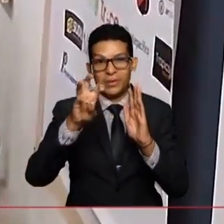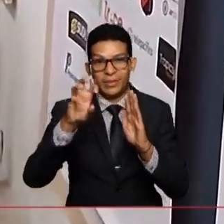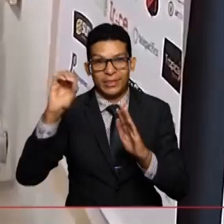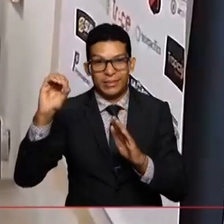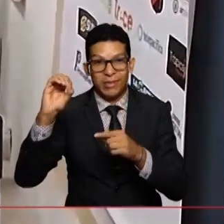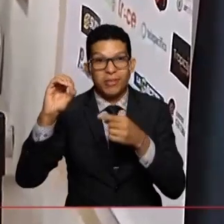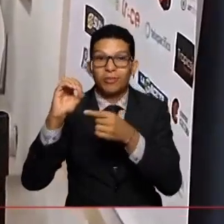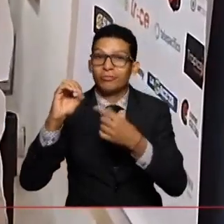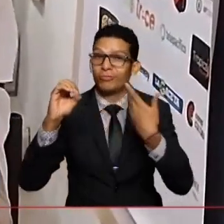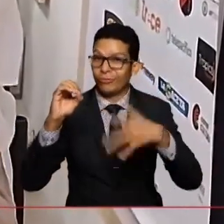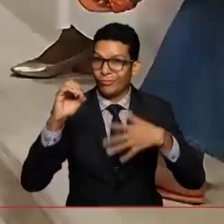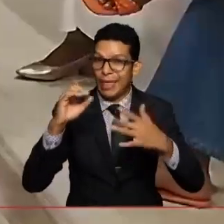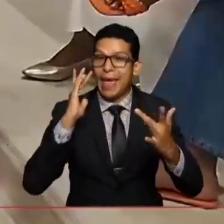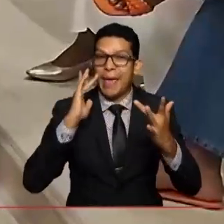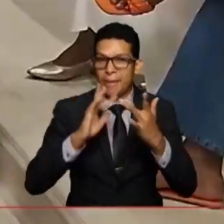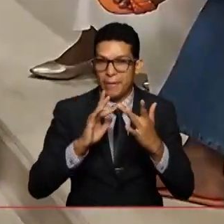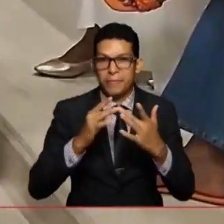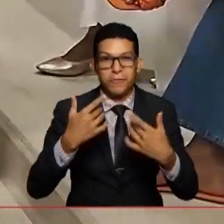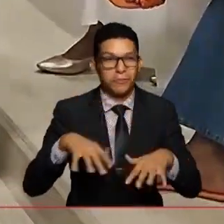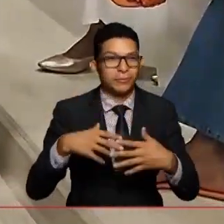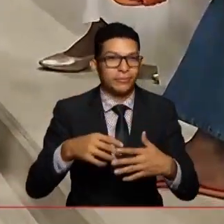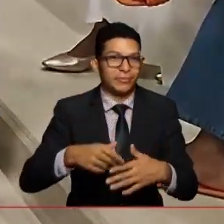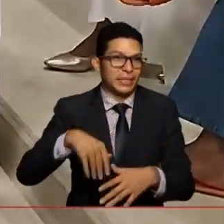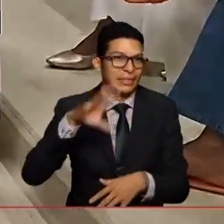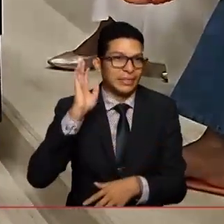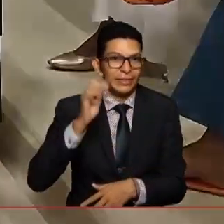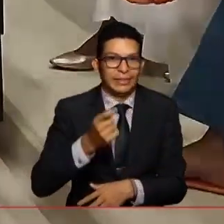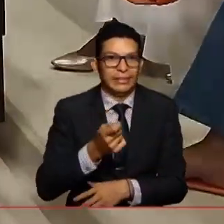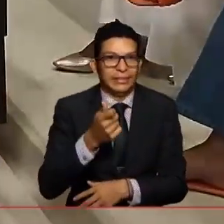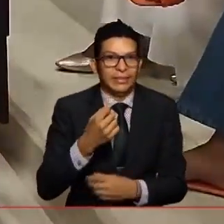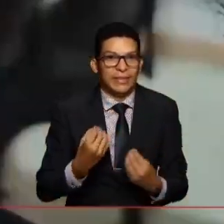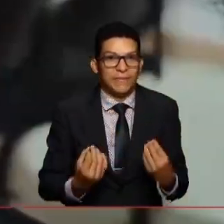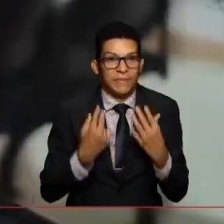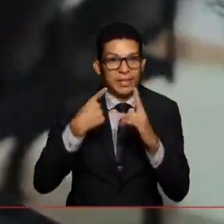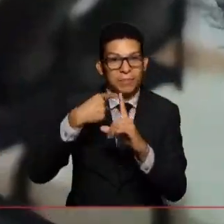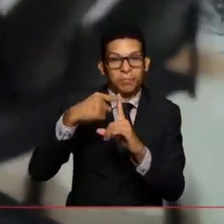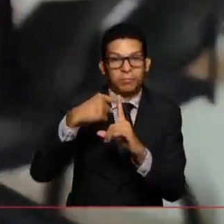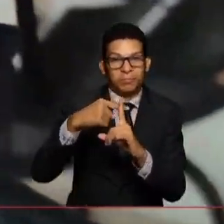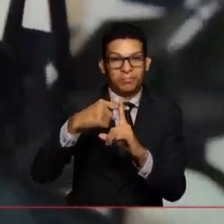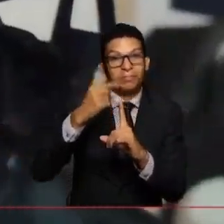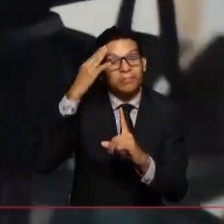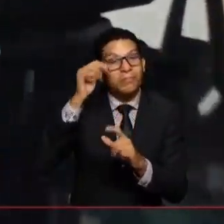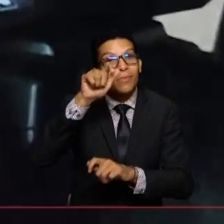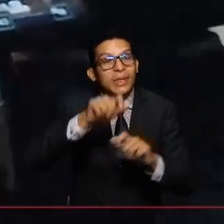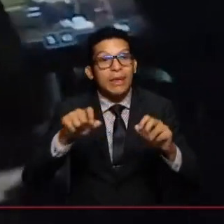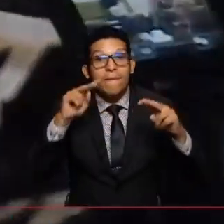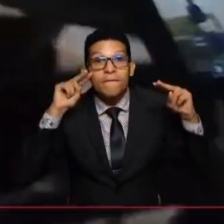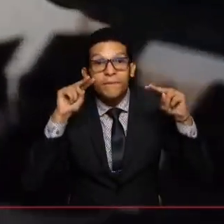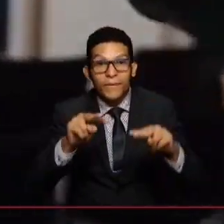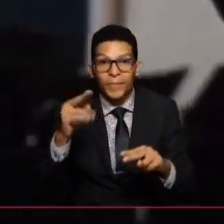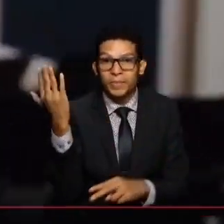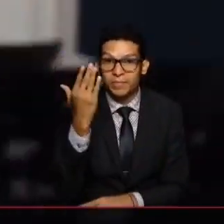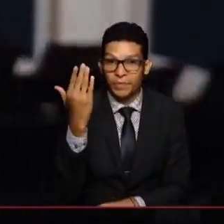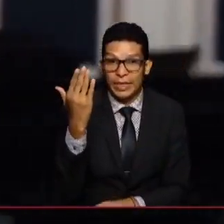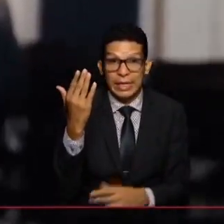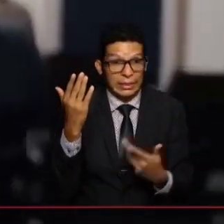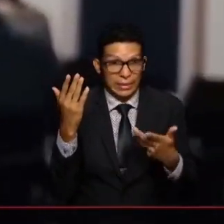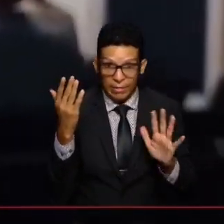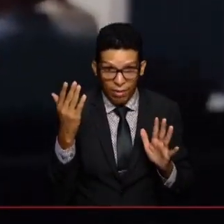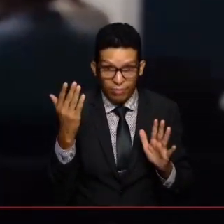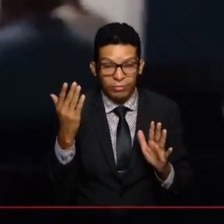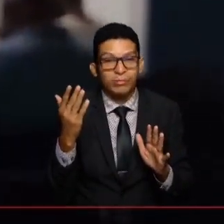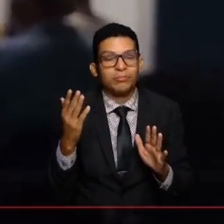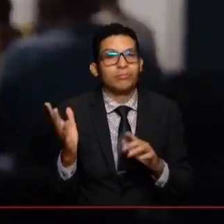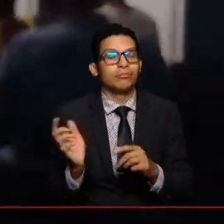que de esas sincronías de la vida que son muy positivas, porque la gente va a tener la oportunidad de ver la película, de ver el